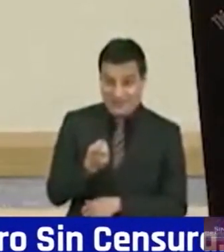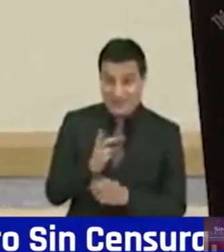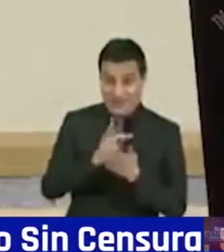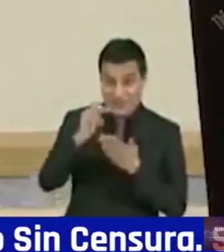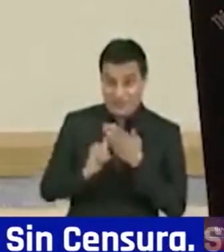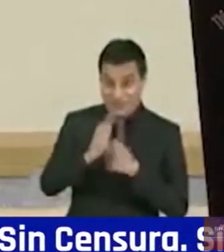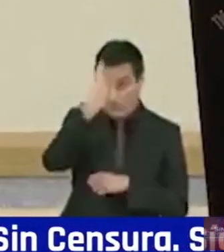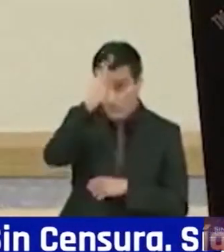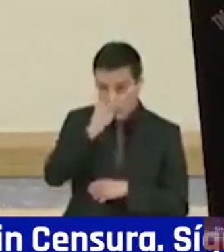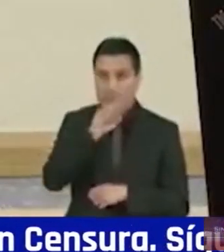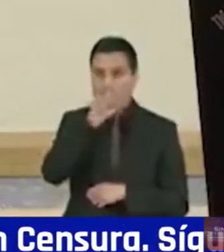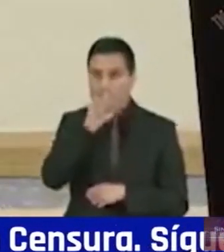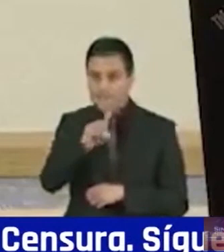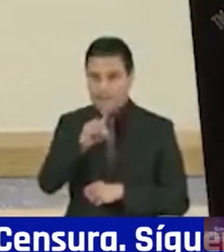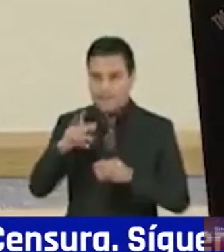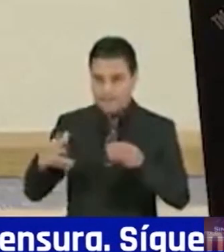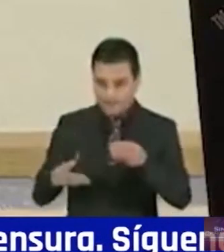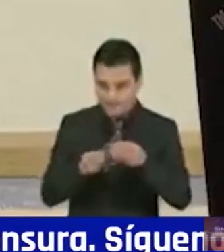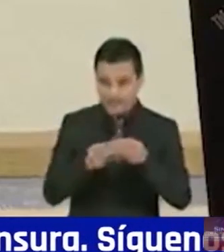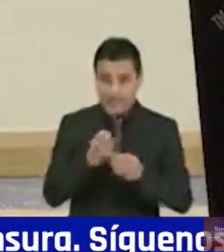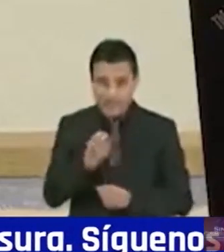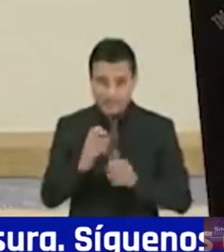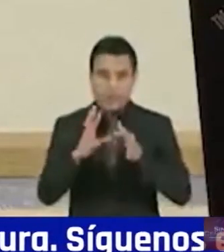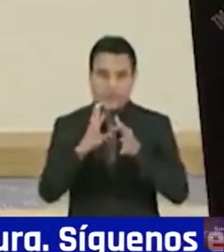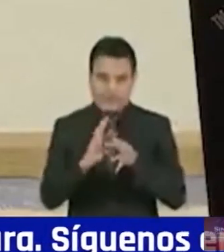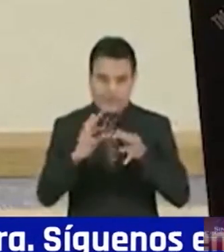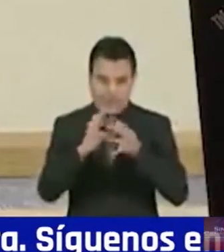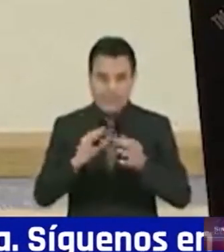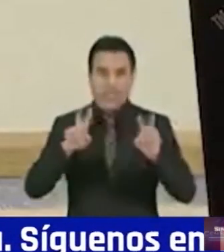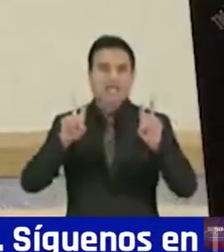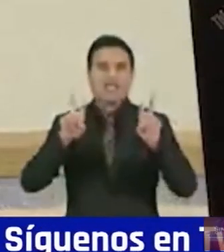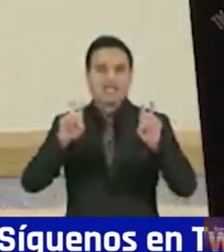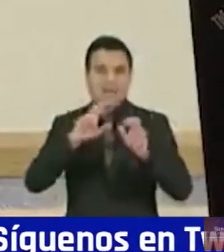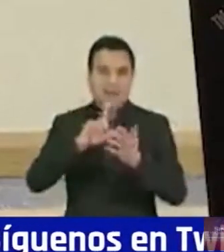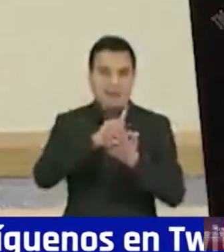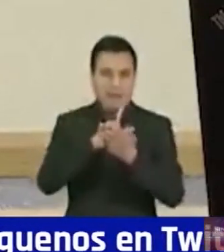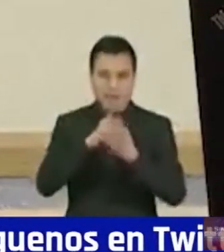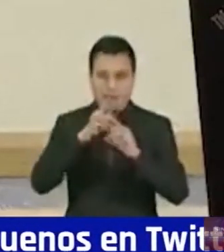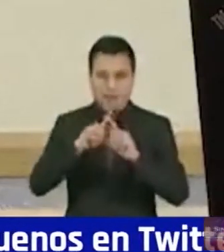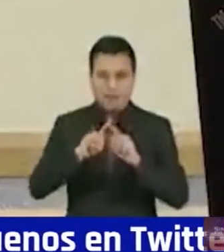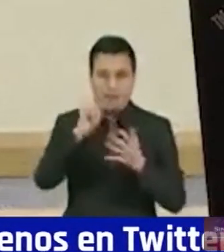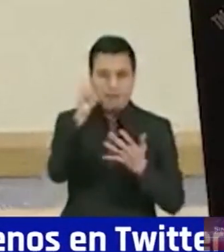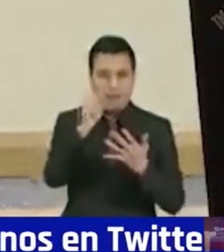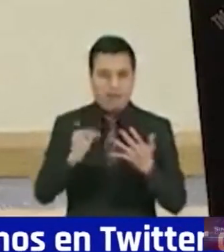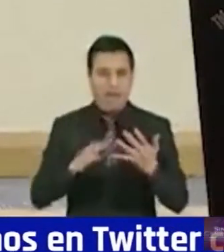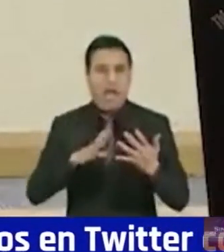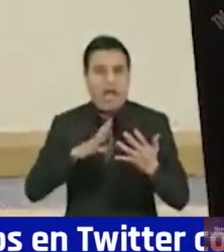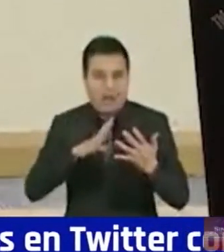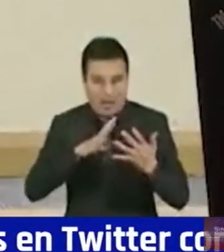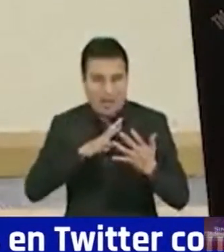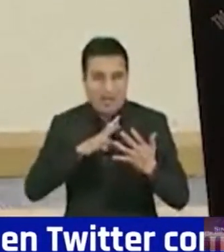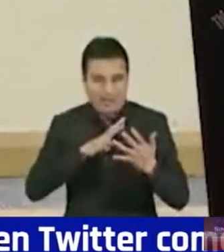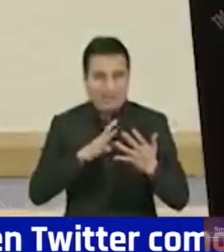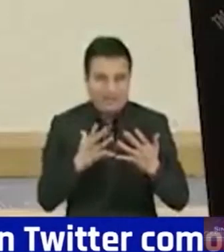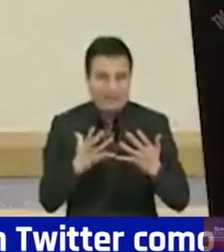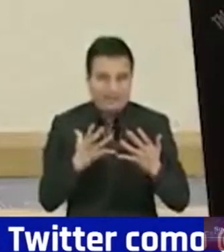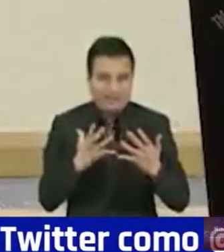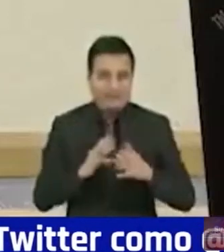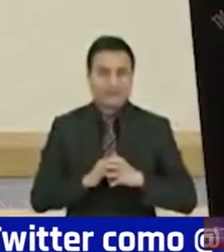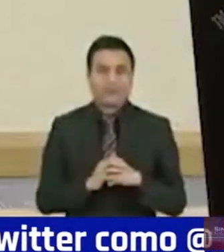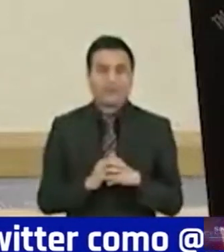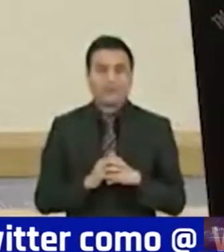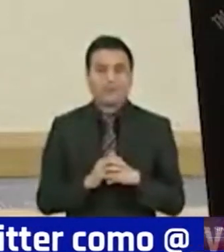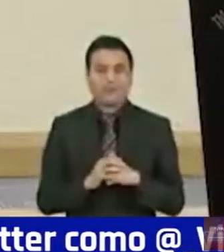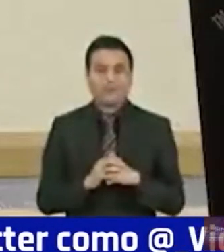de acuerdo, se da cuenta de los hechos jurídicos más relevantes que eventualmente pudieron incidir en la integridad de este proceso de democracia